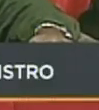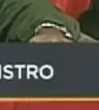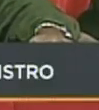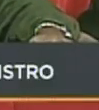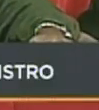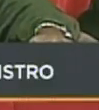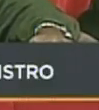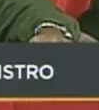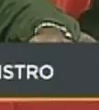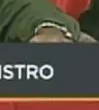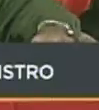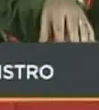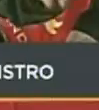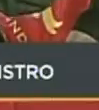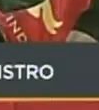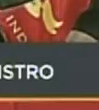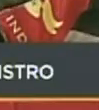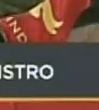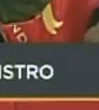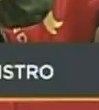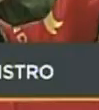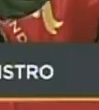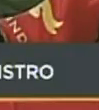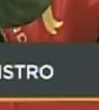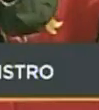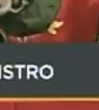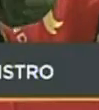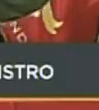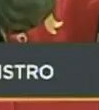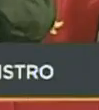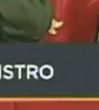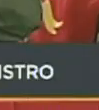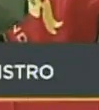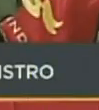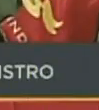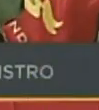compañero Ernesto Villegas, para ustedes un aplauso de apoyo, de impulso y de amor.